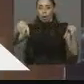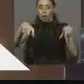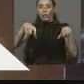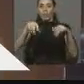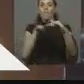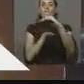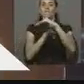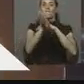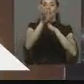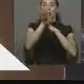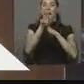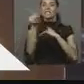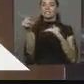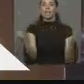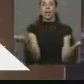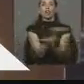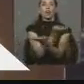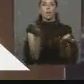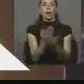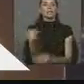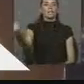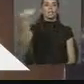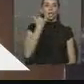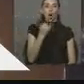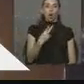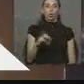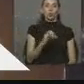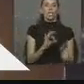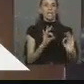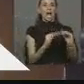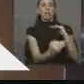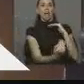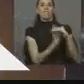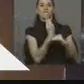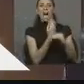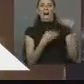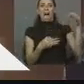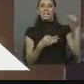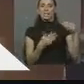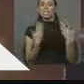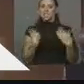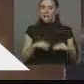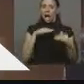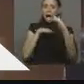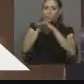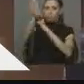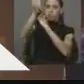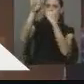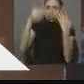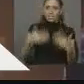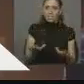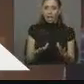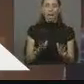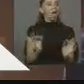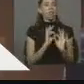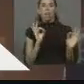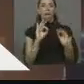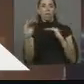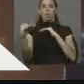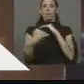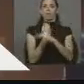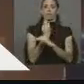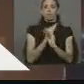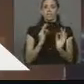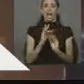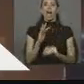compartir entre los dos. Y un día me llama Núñez y me dice, oye, no me ha llegado el fax. ¿Pero cómo si lo mandamos? No, no ha llegado nada.